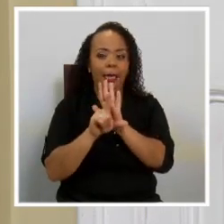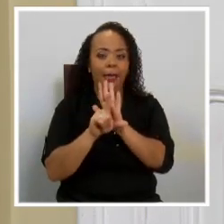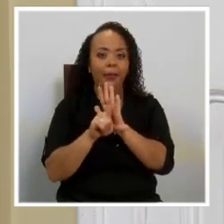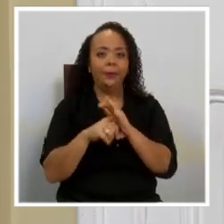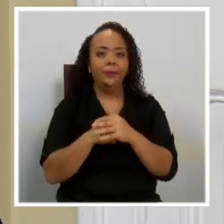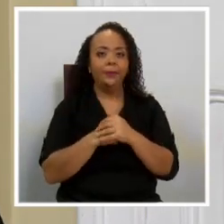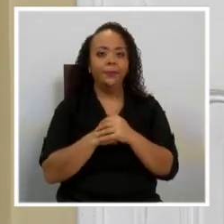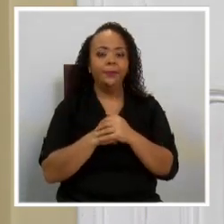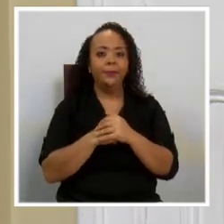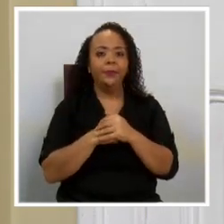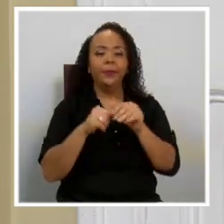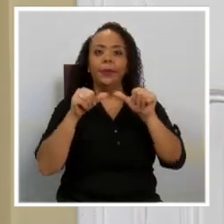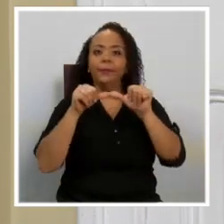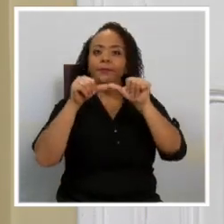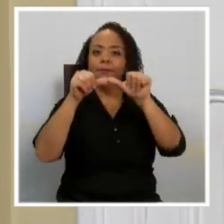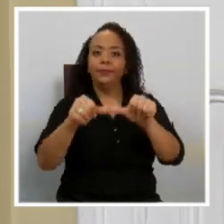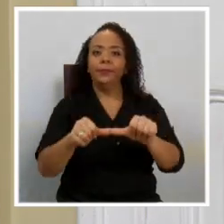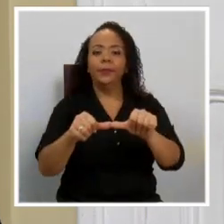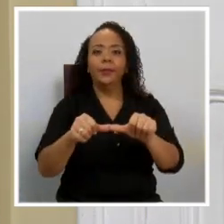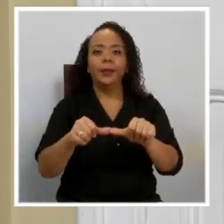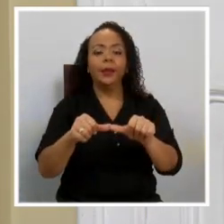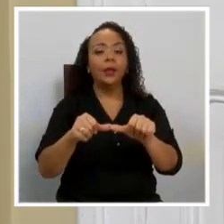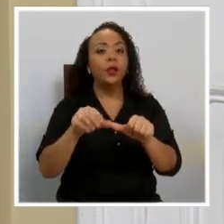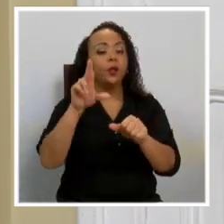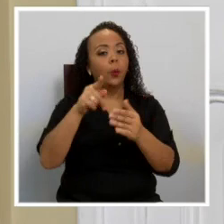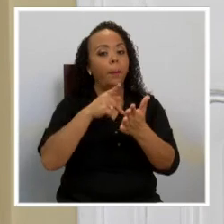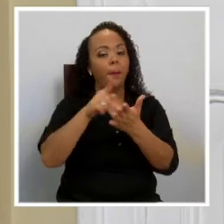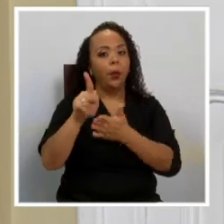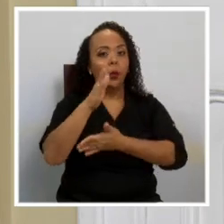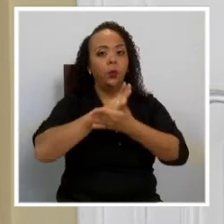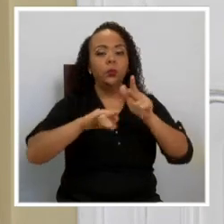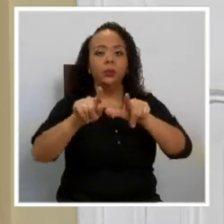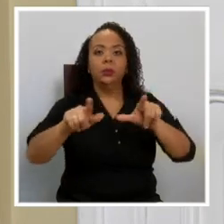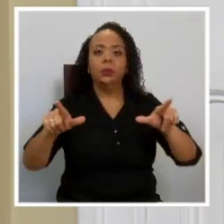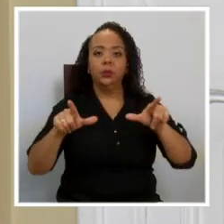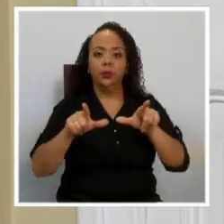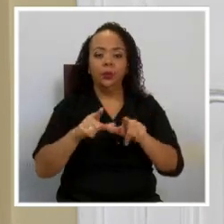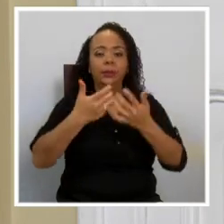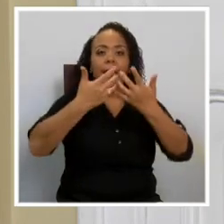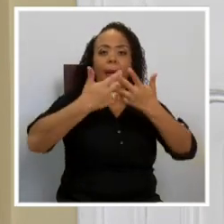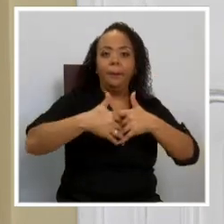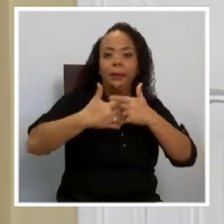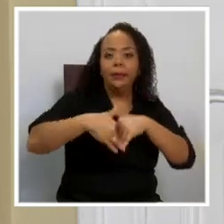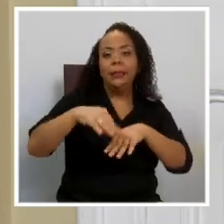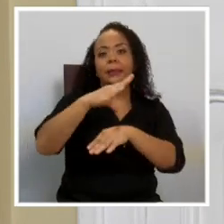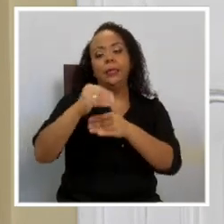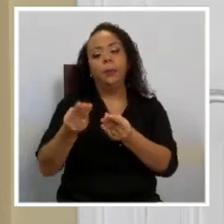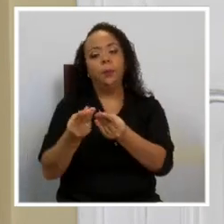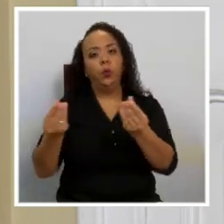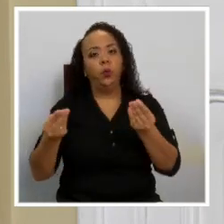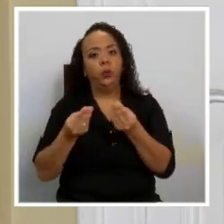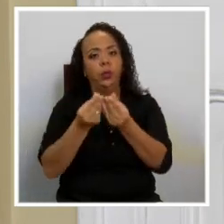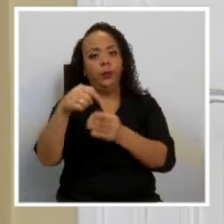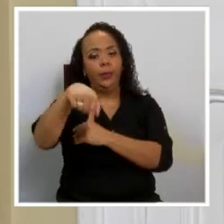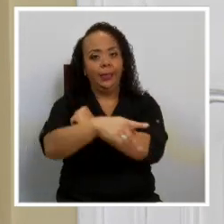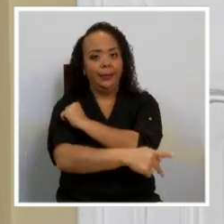que han mantenido las exoneraciones a ciertos sectores empresariales y productivos de este país.